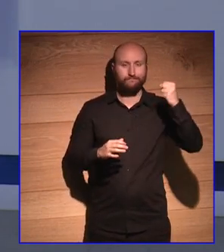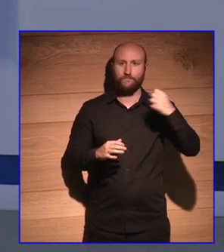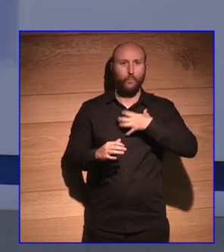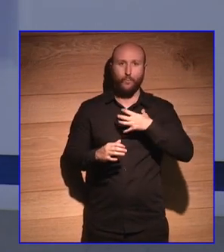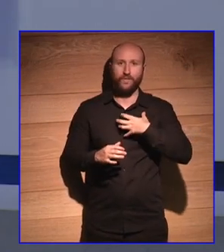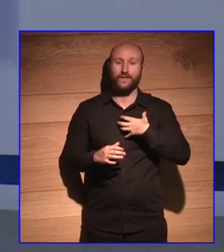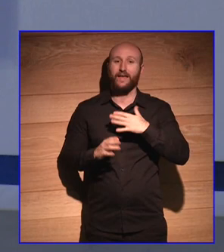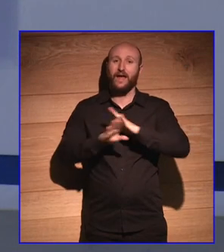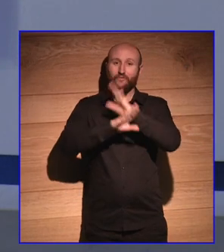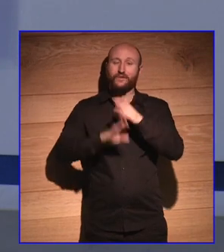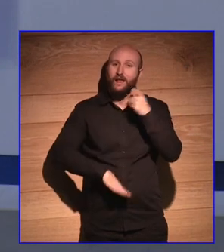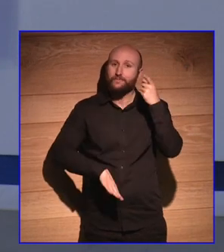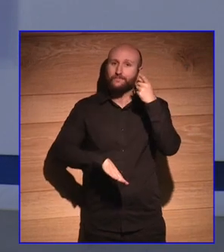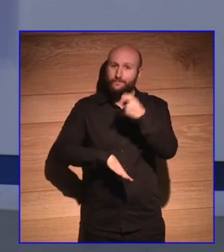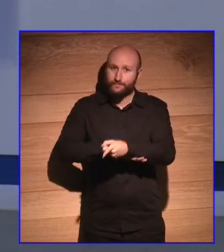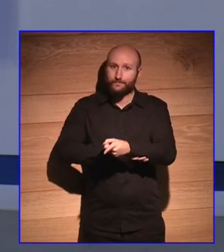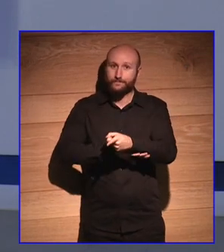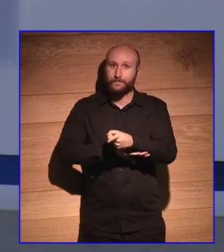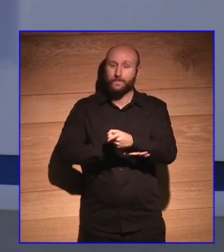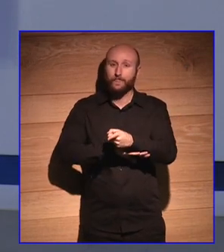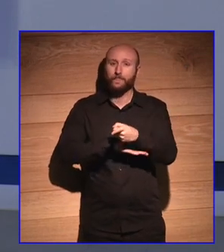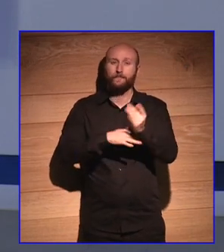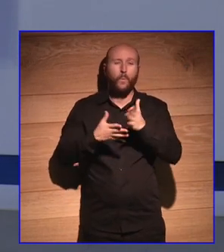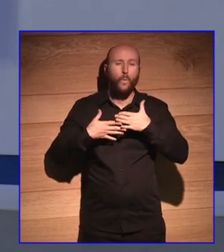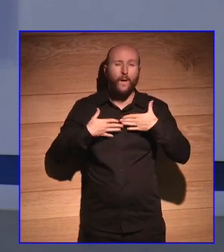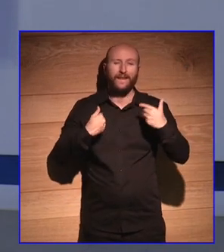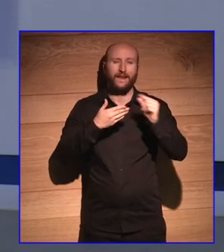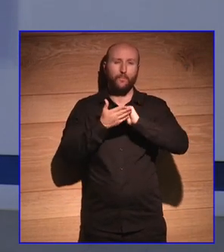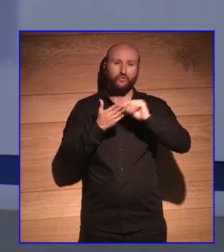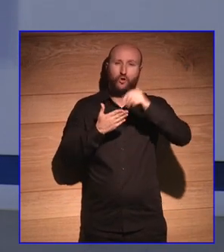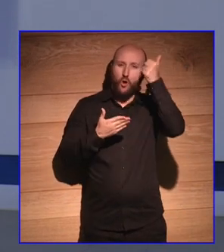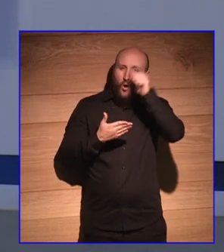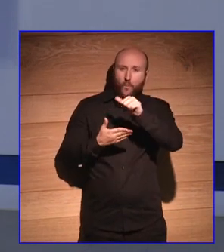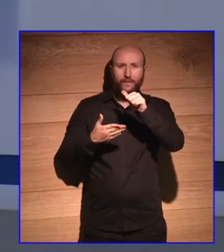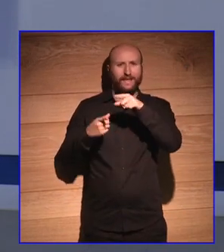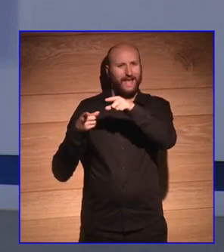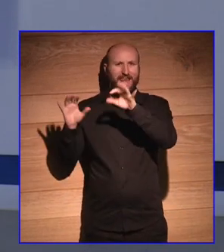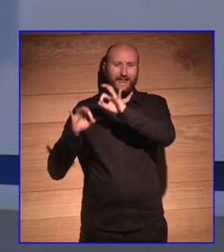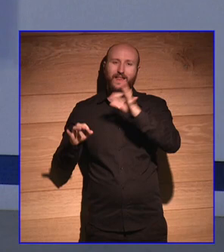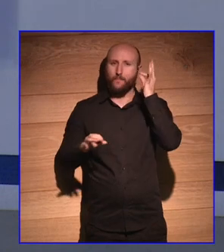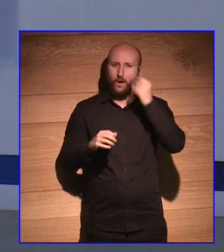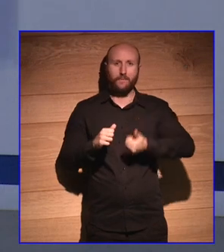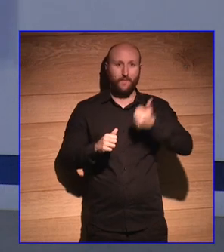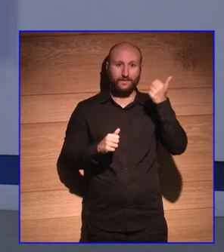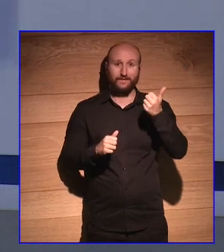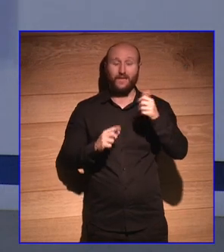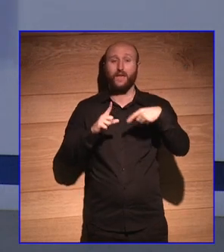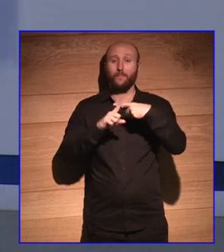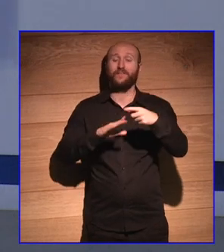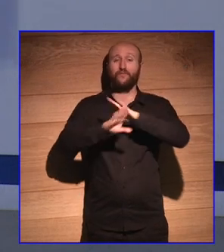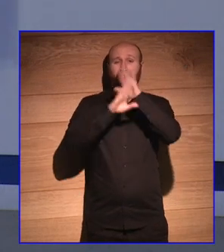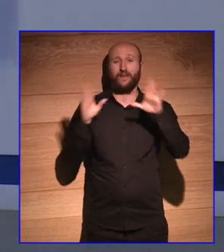intelectualmente tanto y más que a cualquier compositor hombre de su generación a todo ello debemos sumar un final oscuro